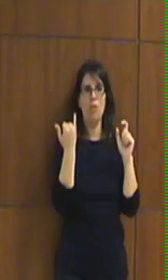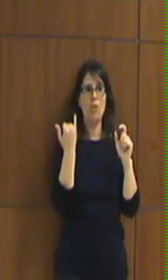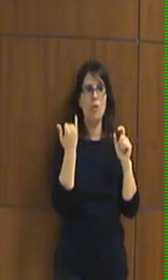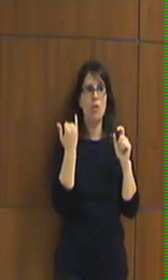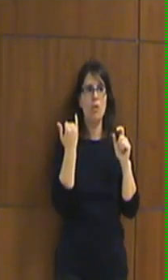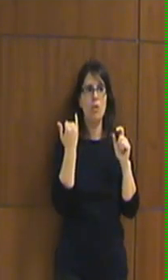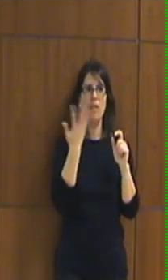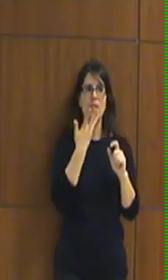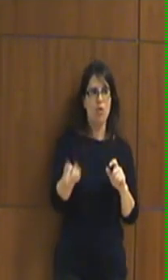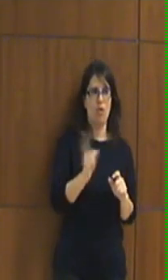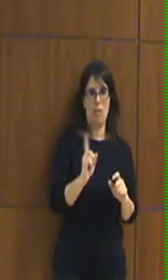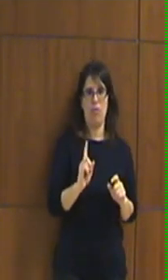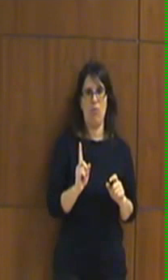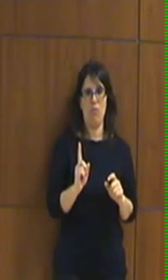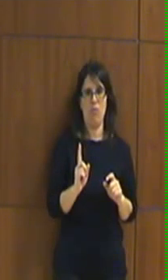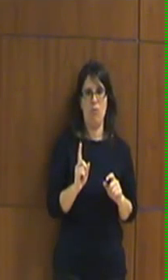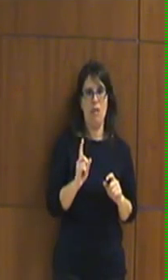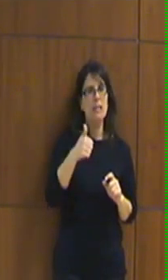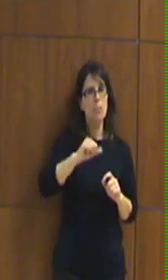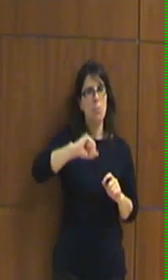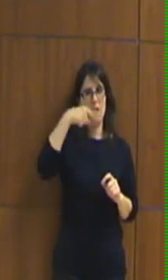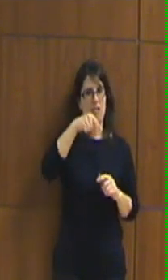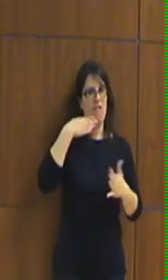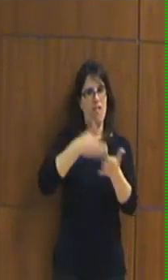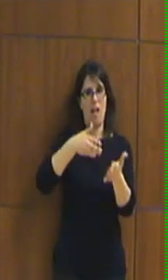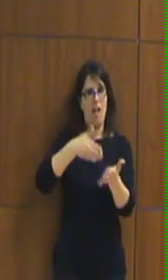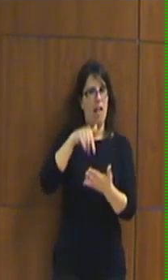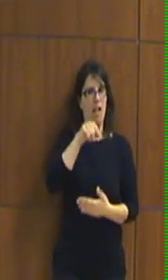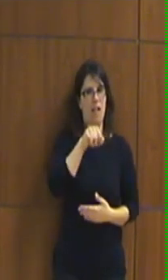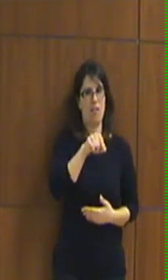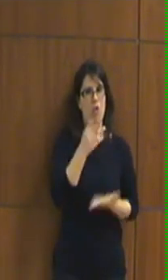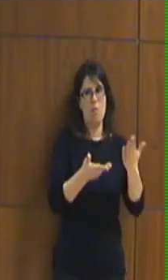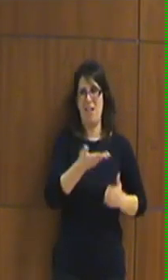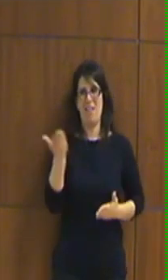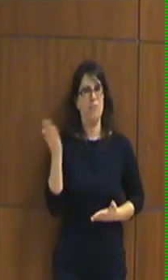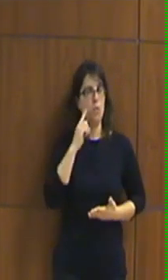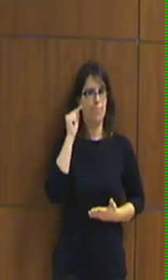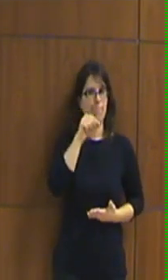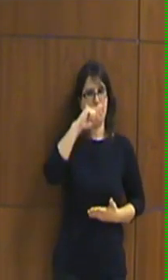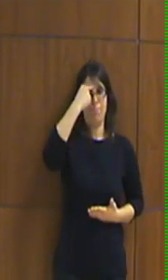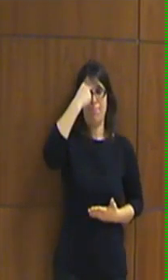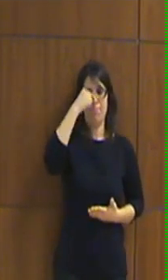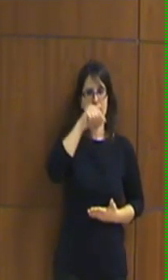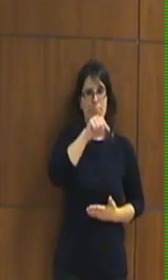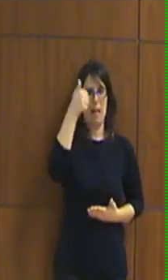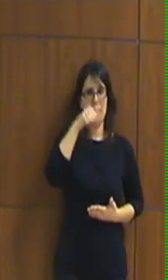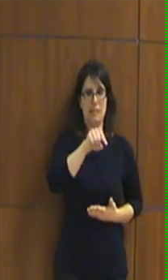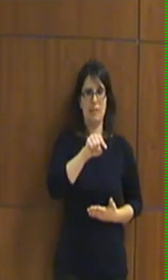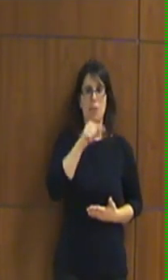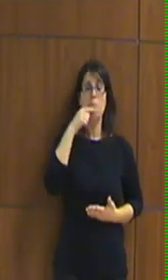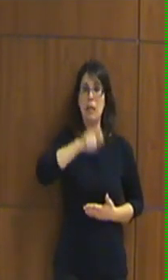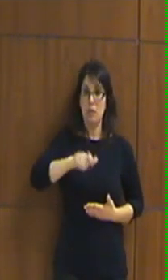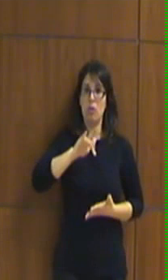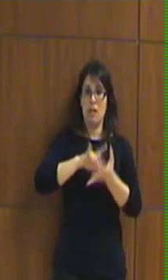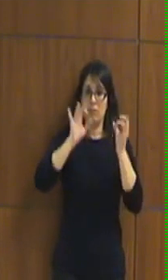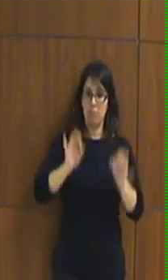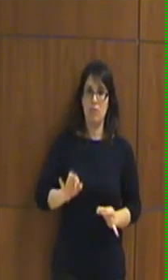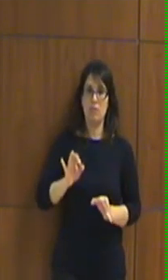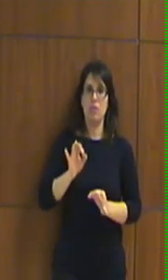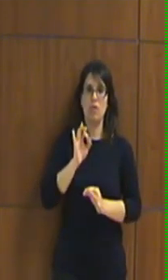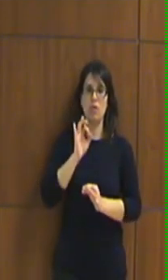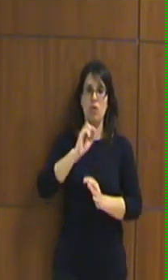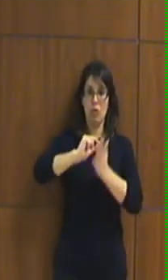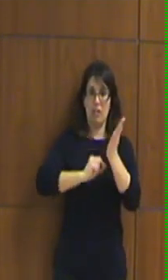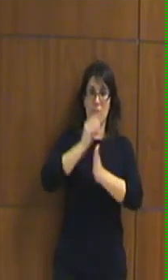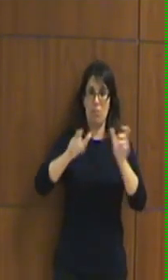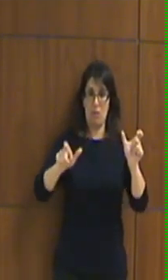que cualquier otra barrera. Yo normalmente las empresas que contratan personas con discapacidad, en este caso intelectual,